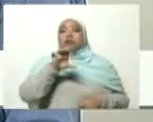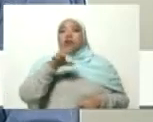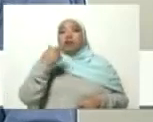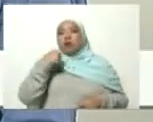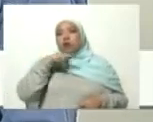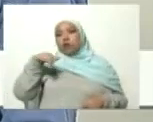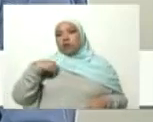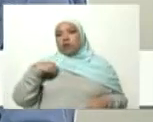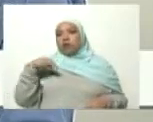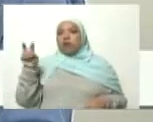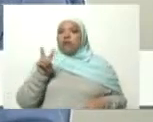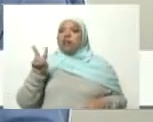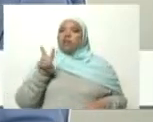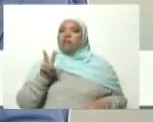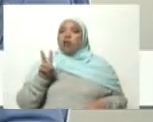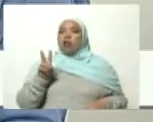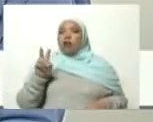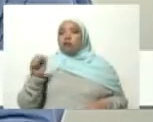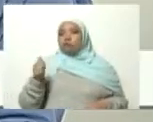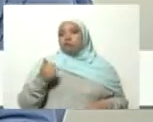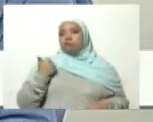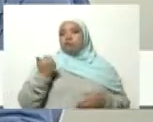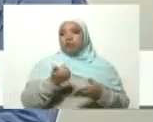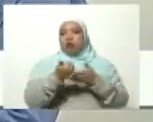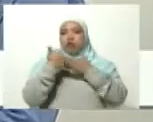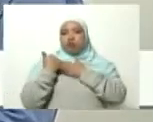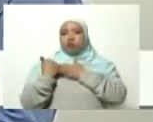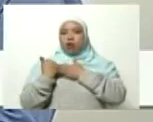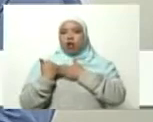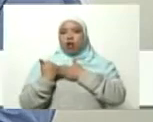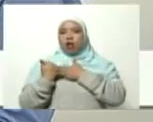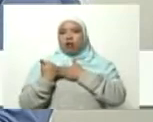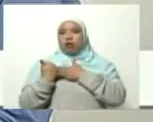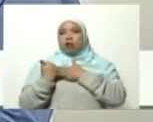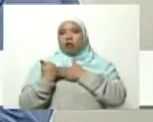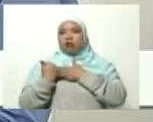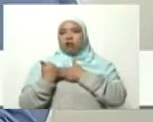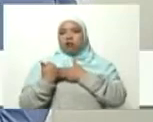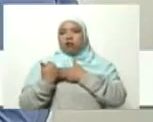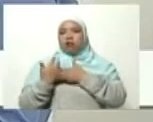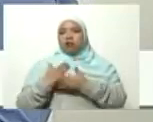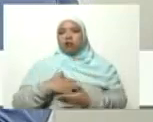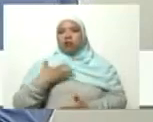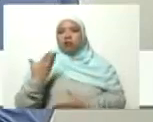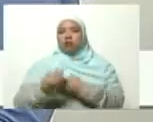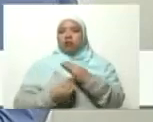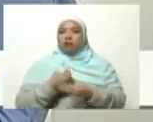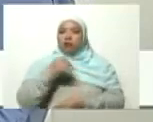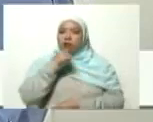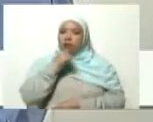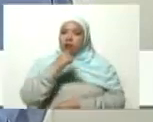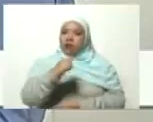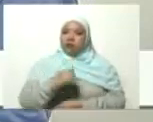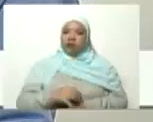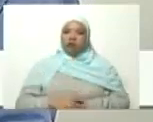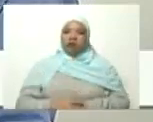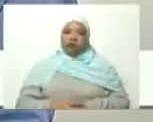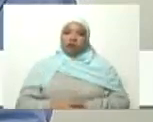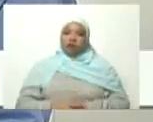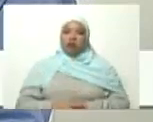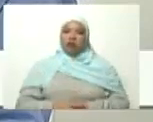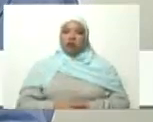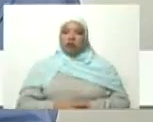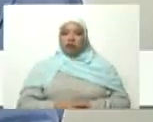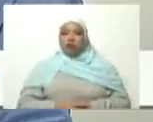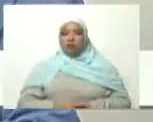nuestro país, Venezuela, para que este tipo de cosas, de eventos, no se repitan, ya que usted lo ha dicho en